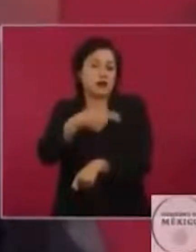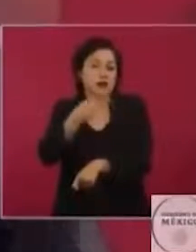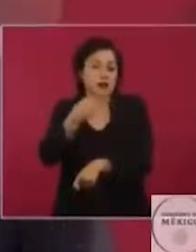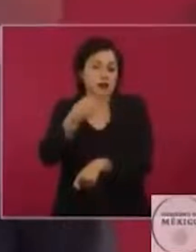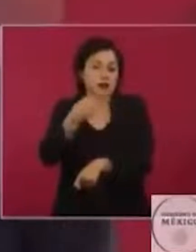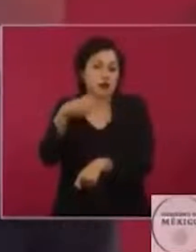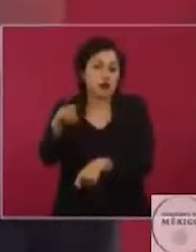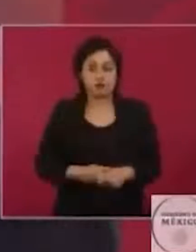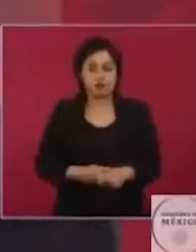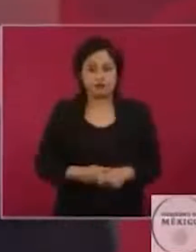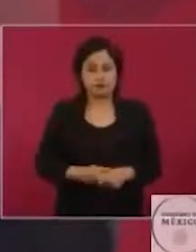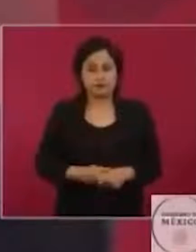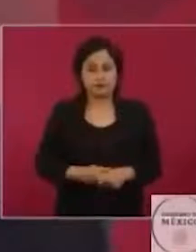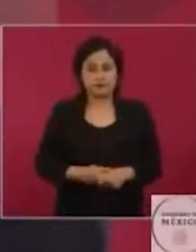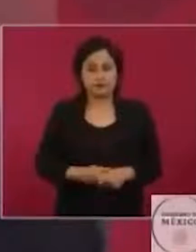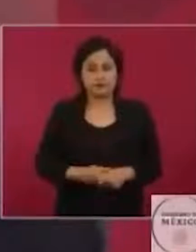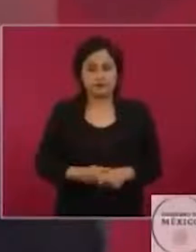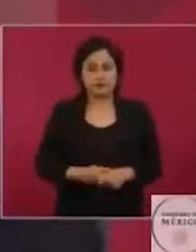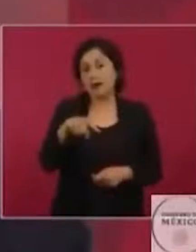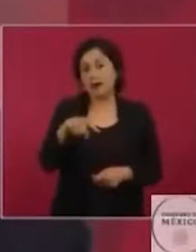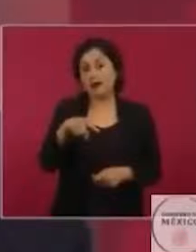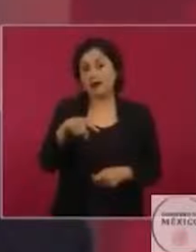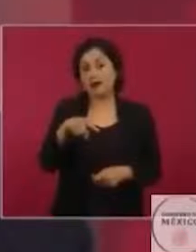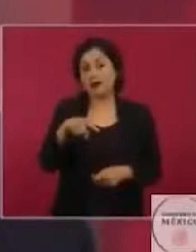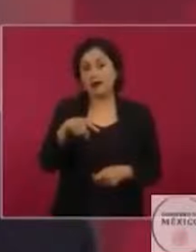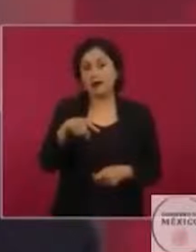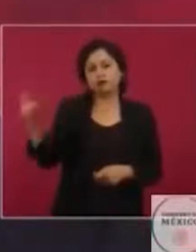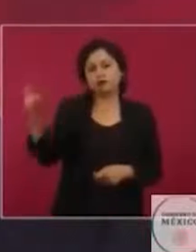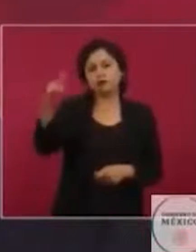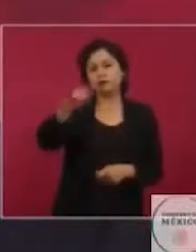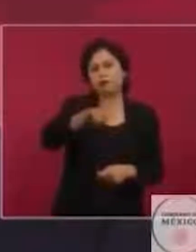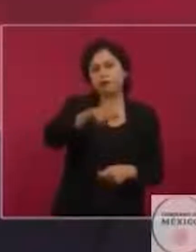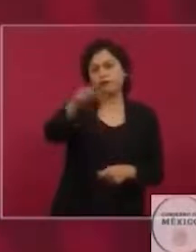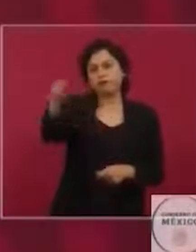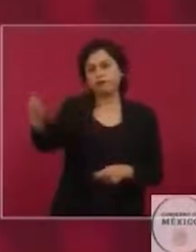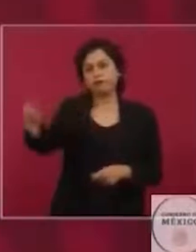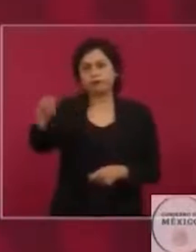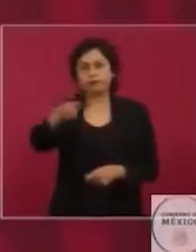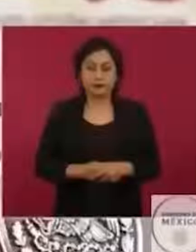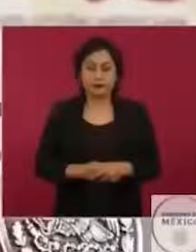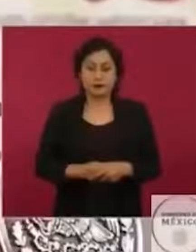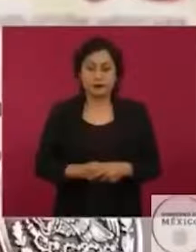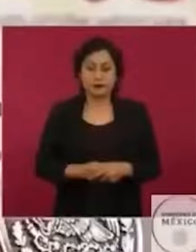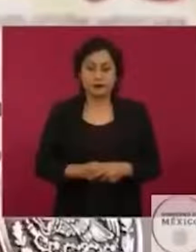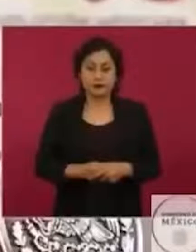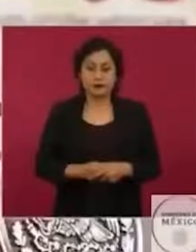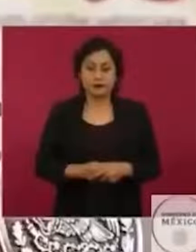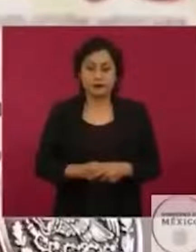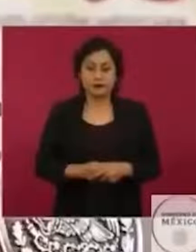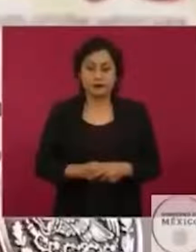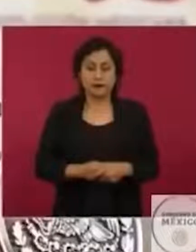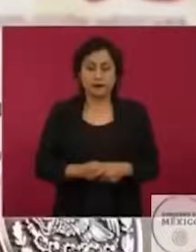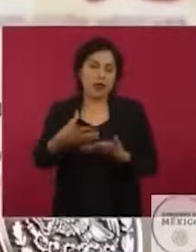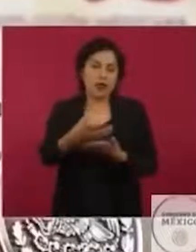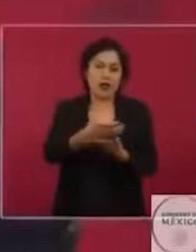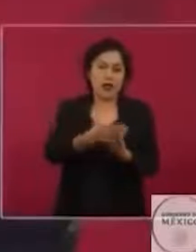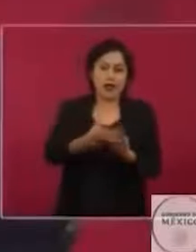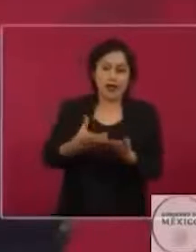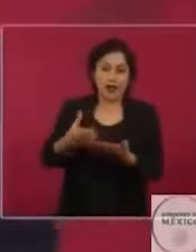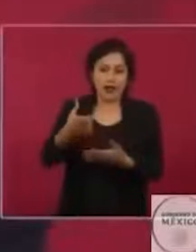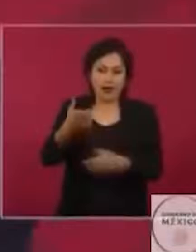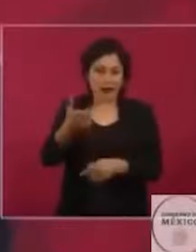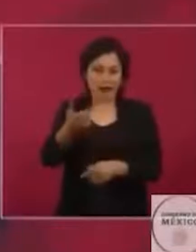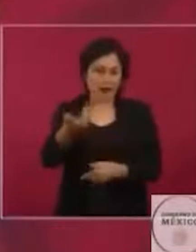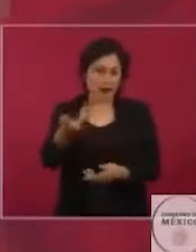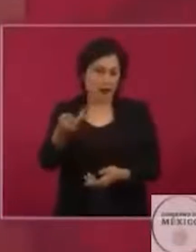se utilice para que no esté sin volar y que pueda tener ingresos, su